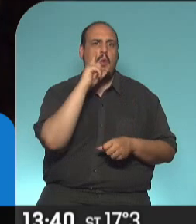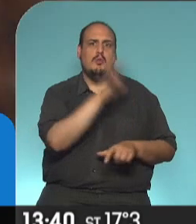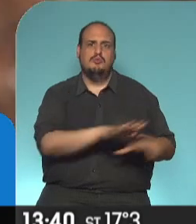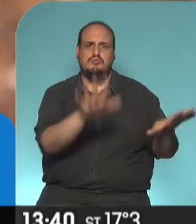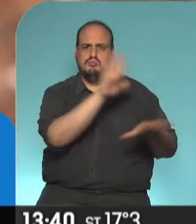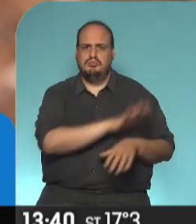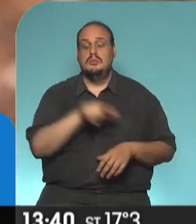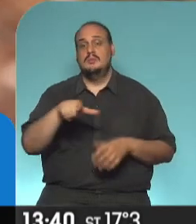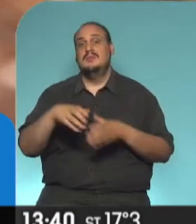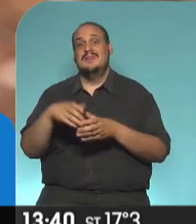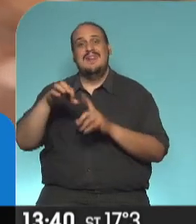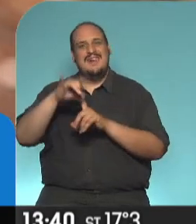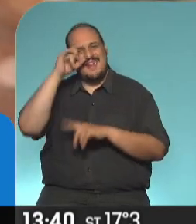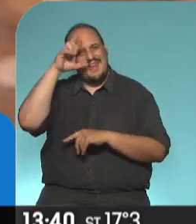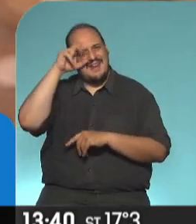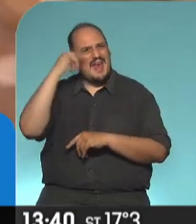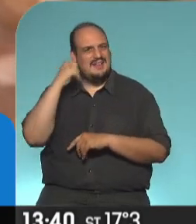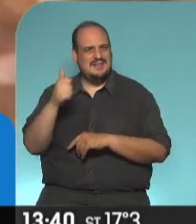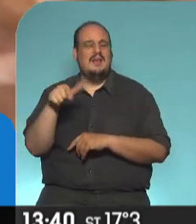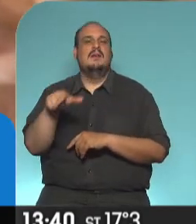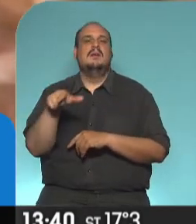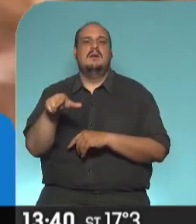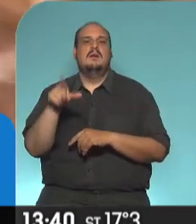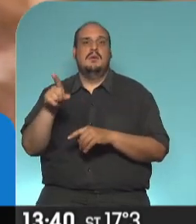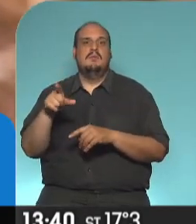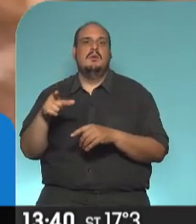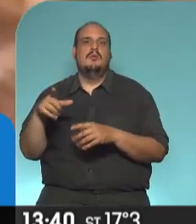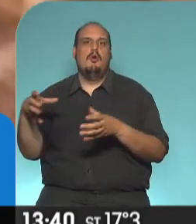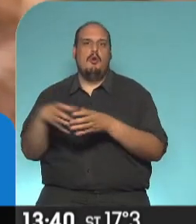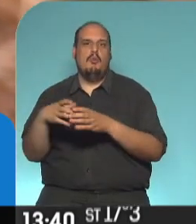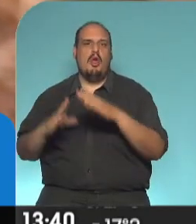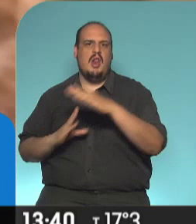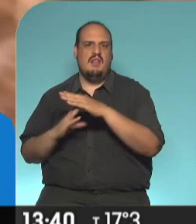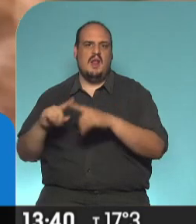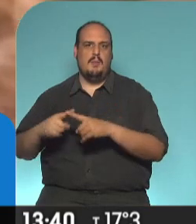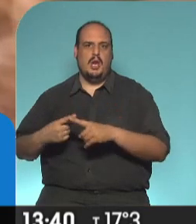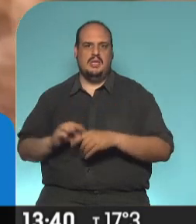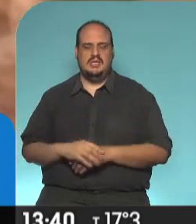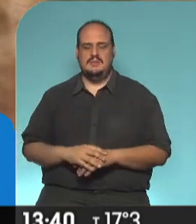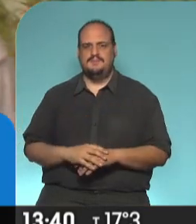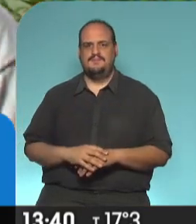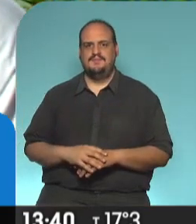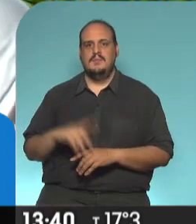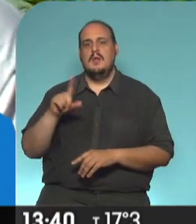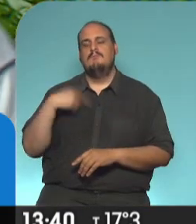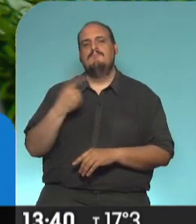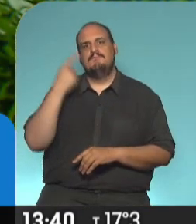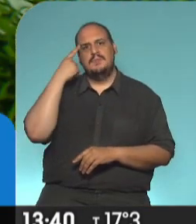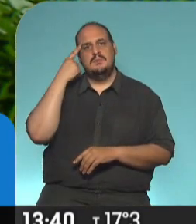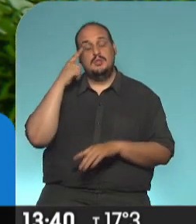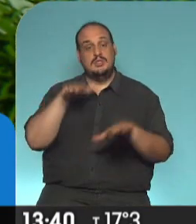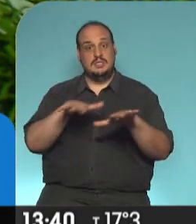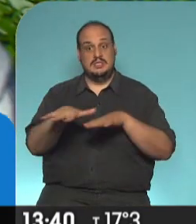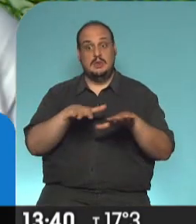sea querella en el femicidio de una de sus dirigentes políticas. Consideramos que este hecho,